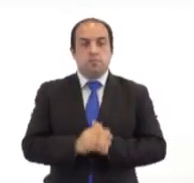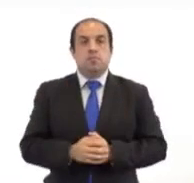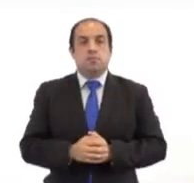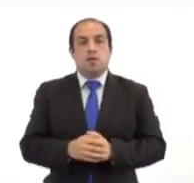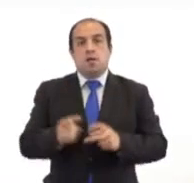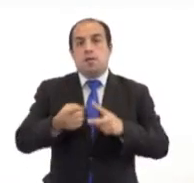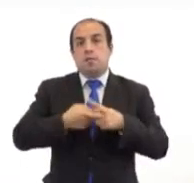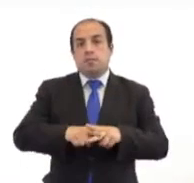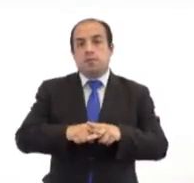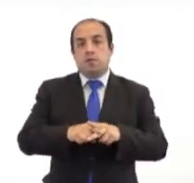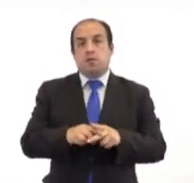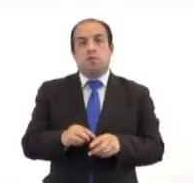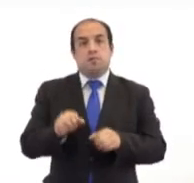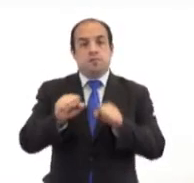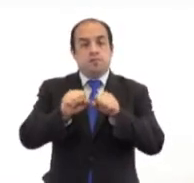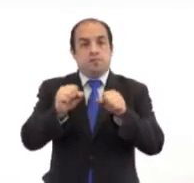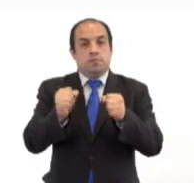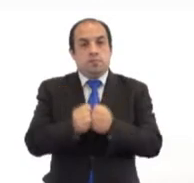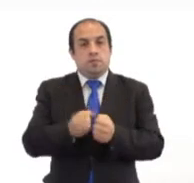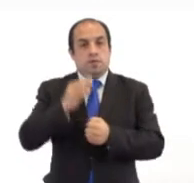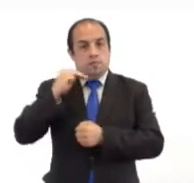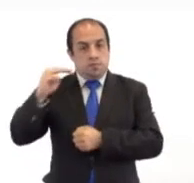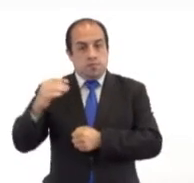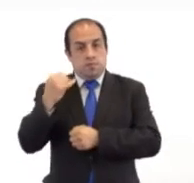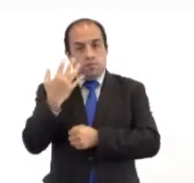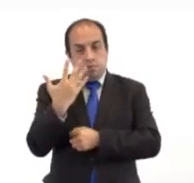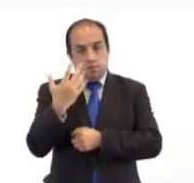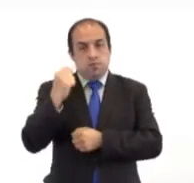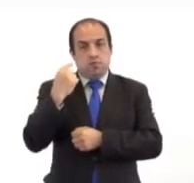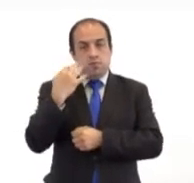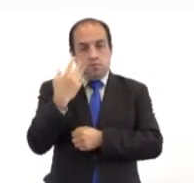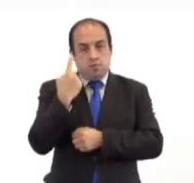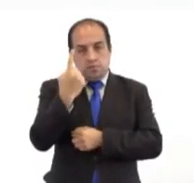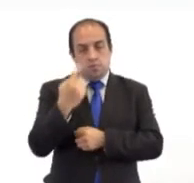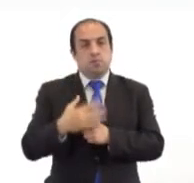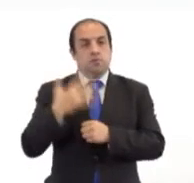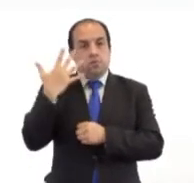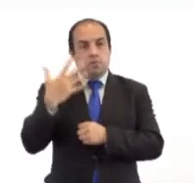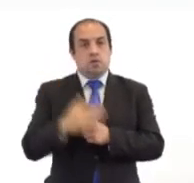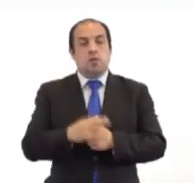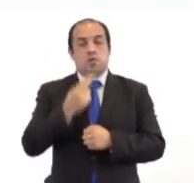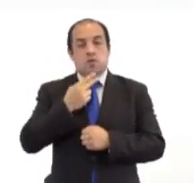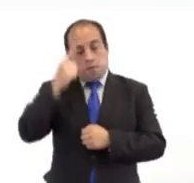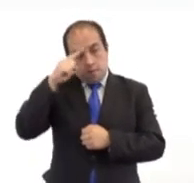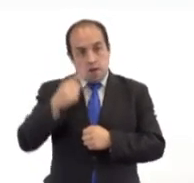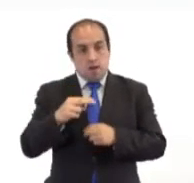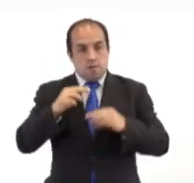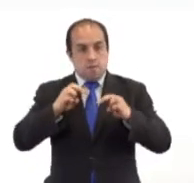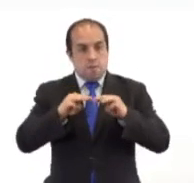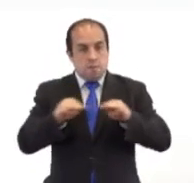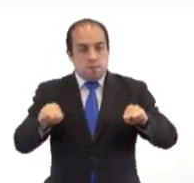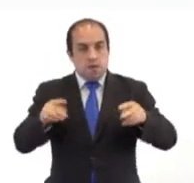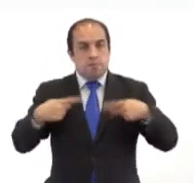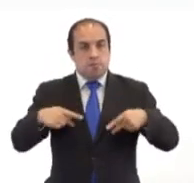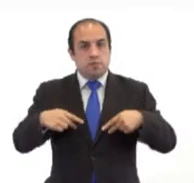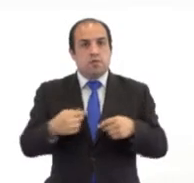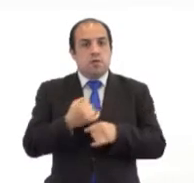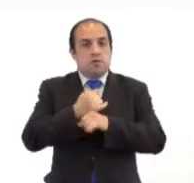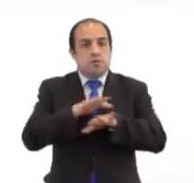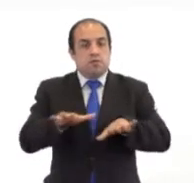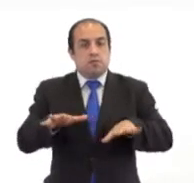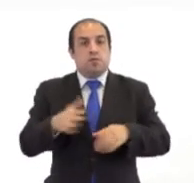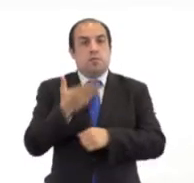Empezando por el sistema de mensajería del 51515 que usamos para medir la demanda de personas buscando atención e información sobre